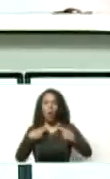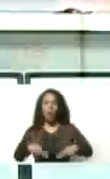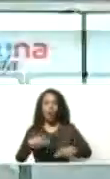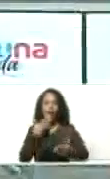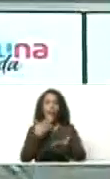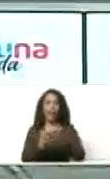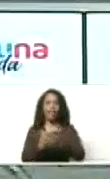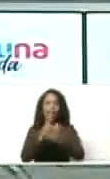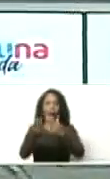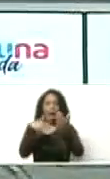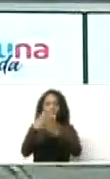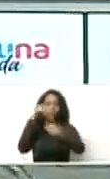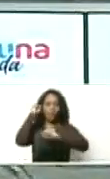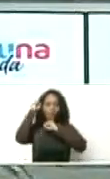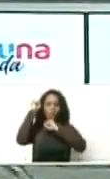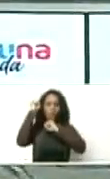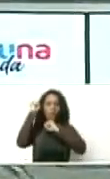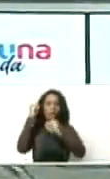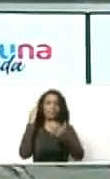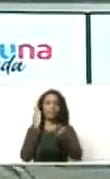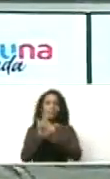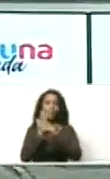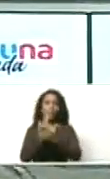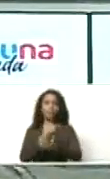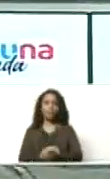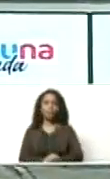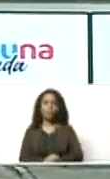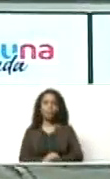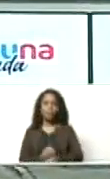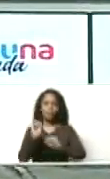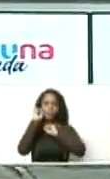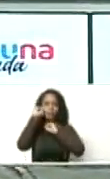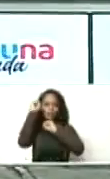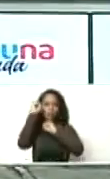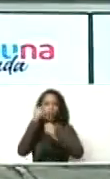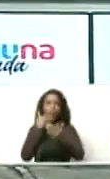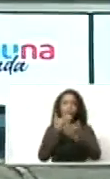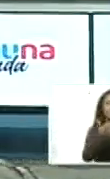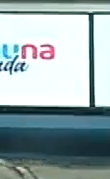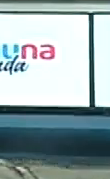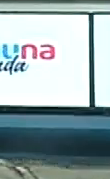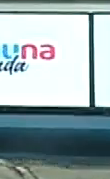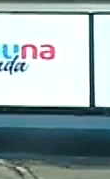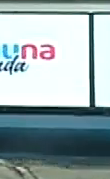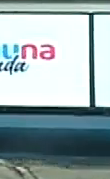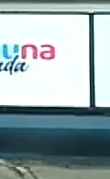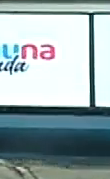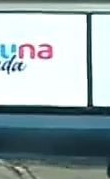gracias. Hasta la victoria siempre. Venceremos. Muchas gracias.